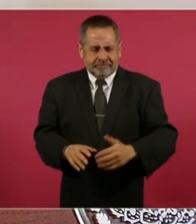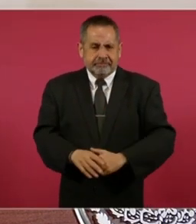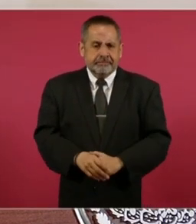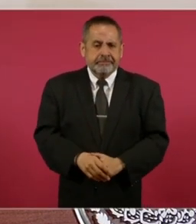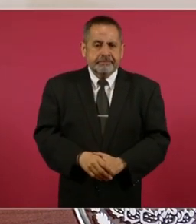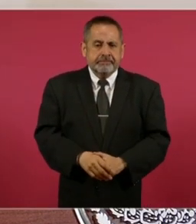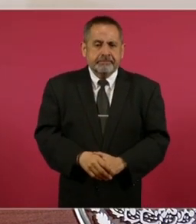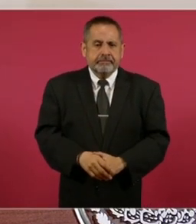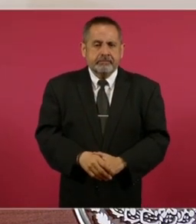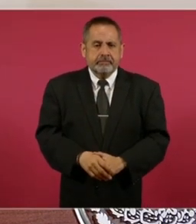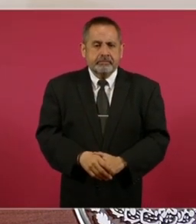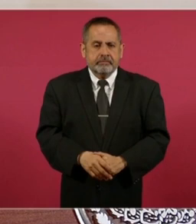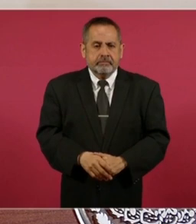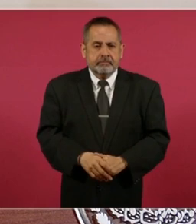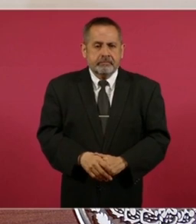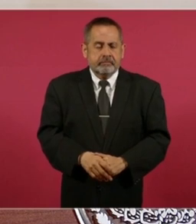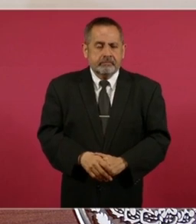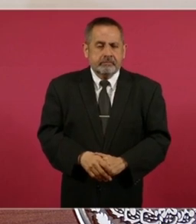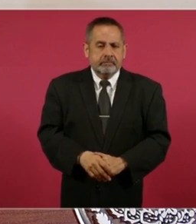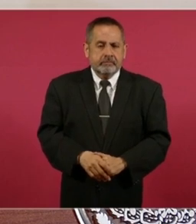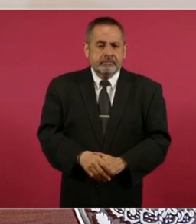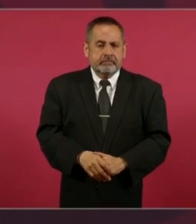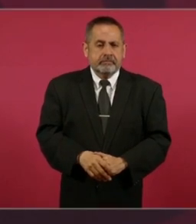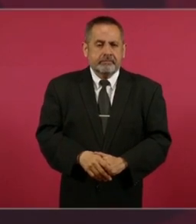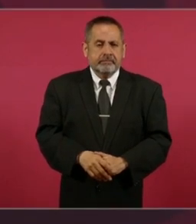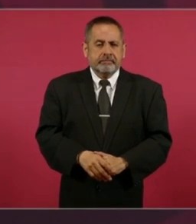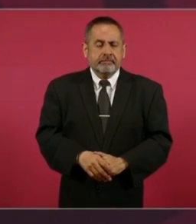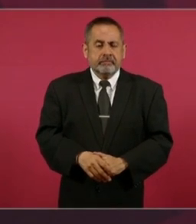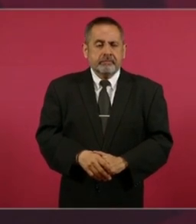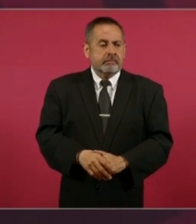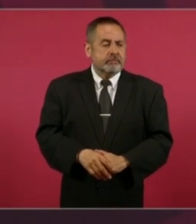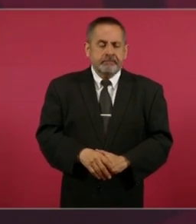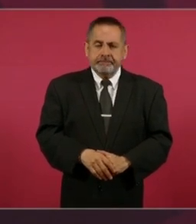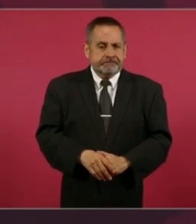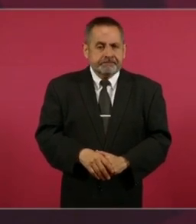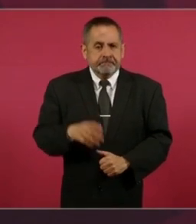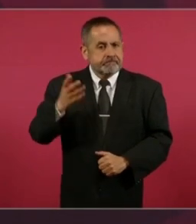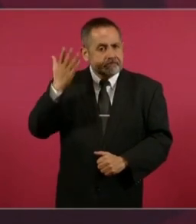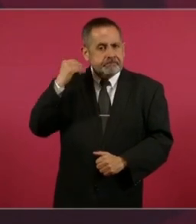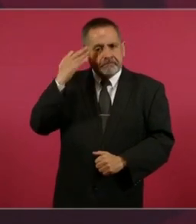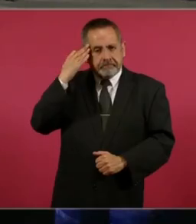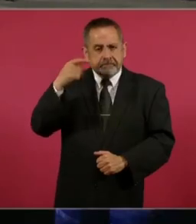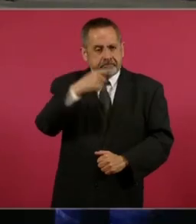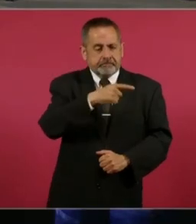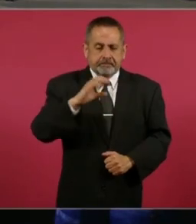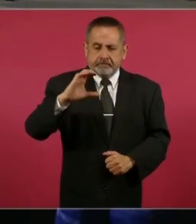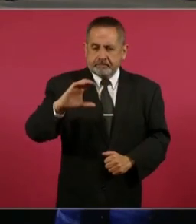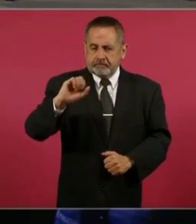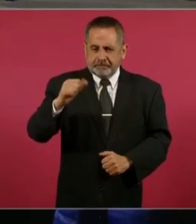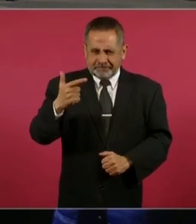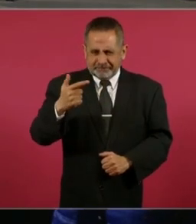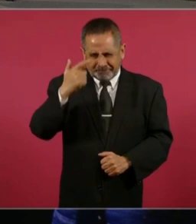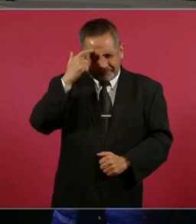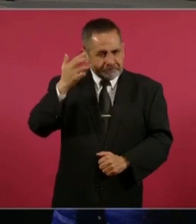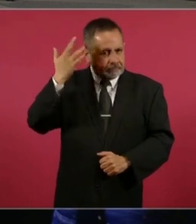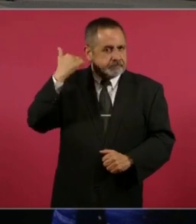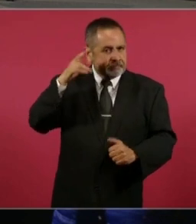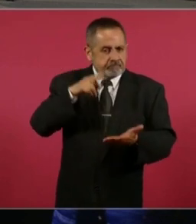transparencia cuando con Salinas se